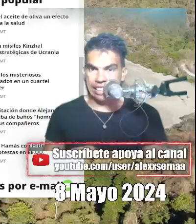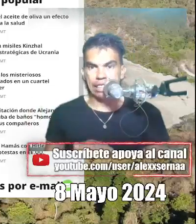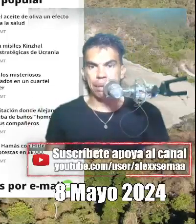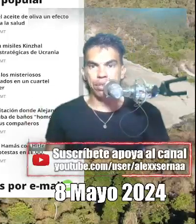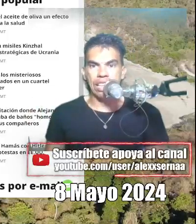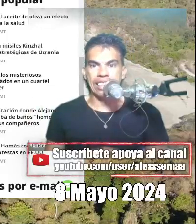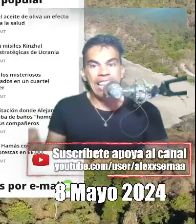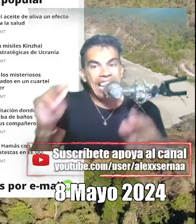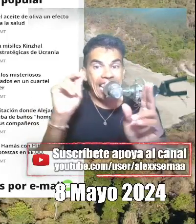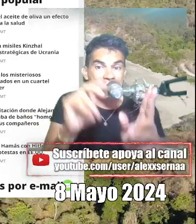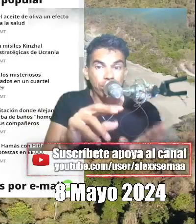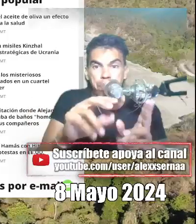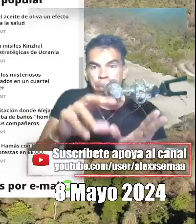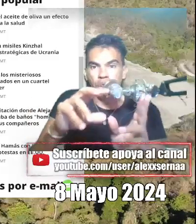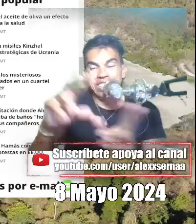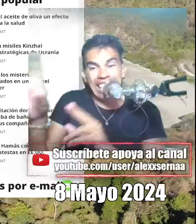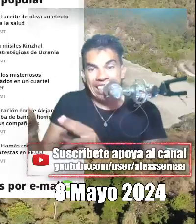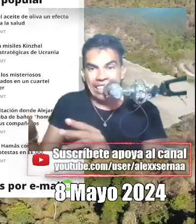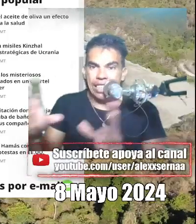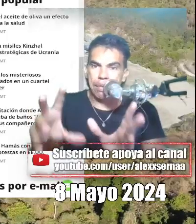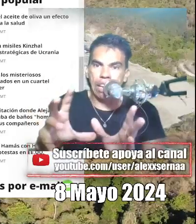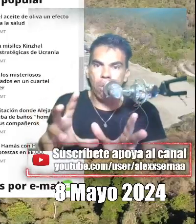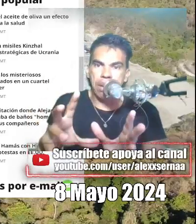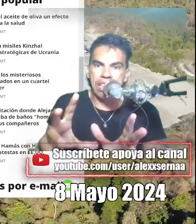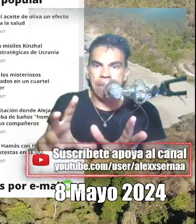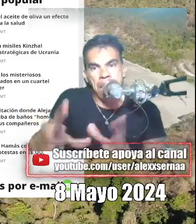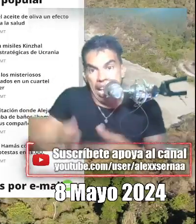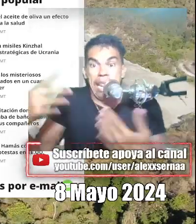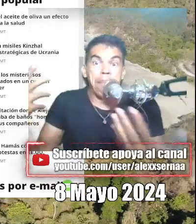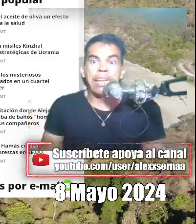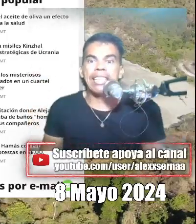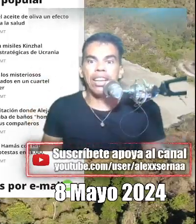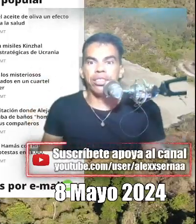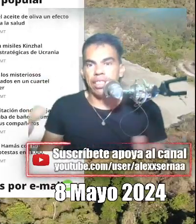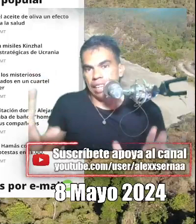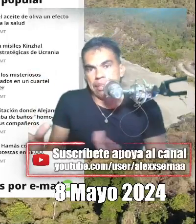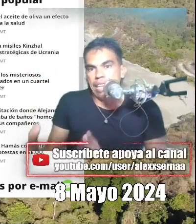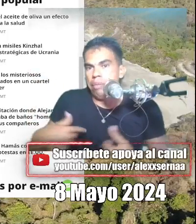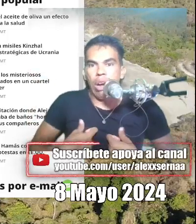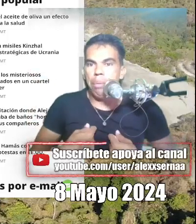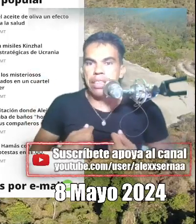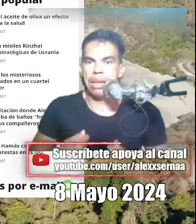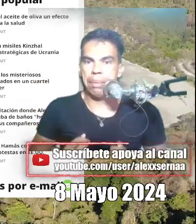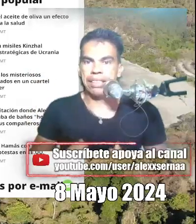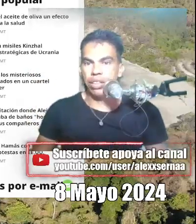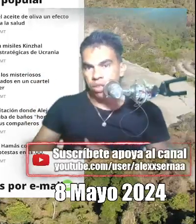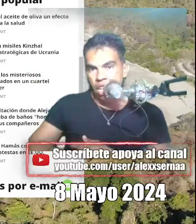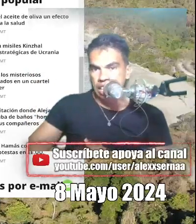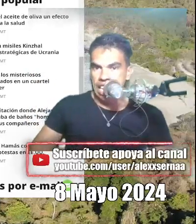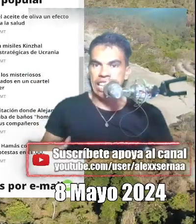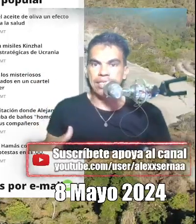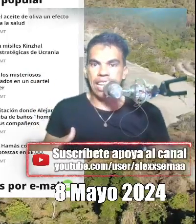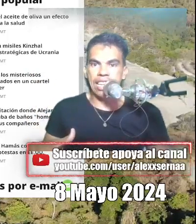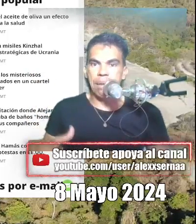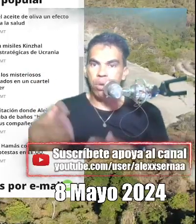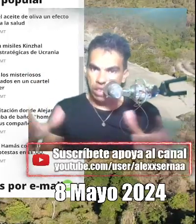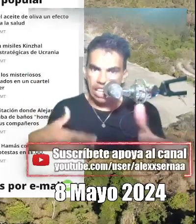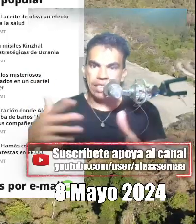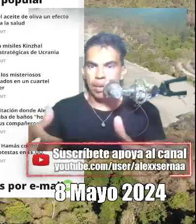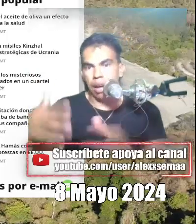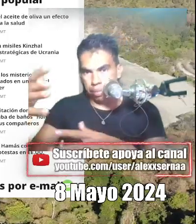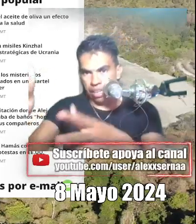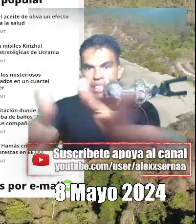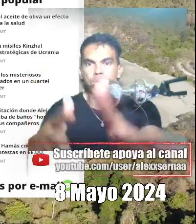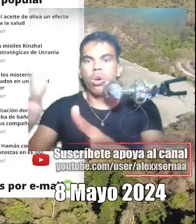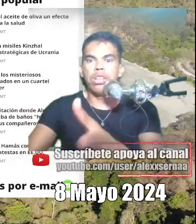aprovechar estas personas que estos proxenetas se van a convertir en empresarios sabes qué me voy a convertir en empresarios quieres eh glamour